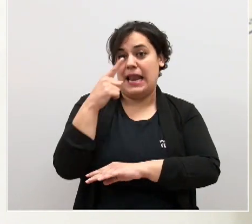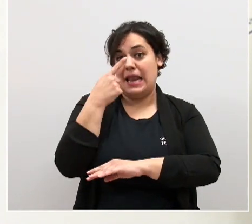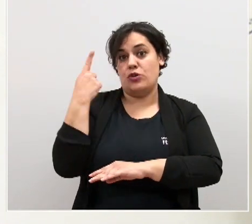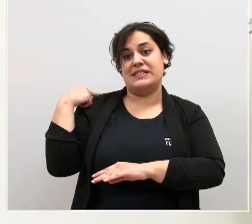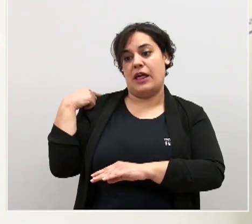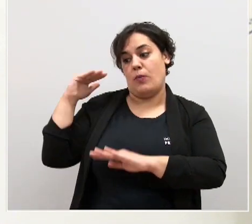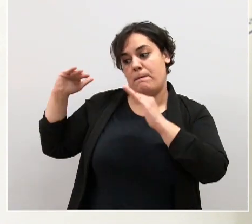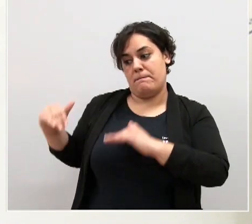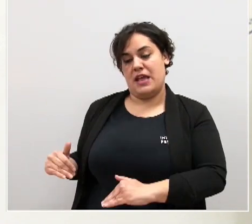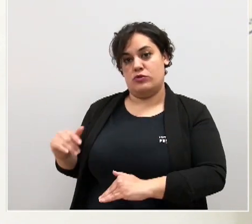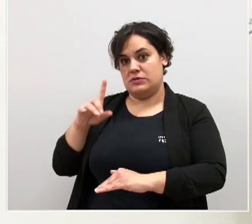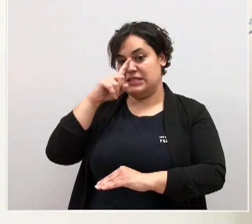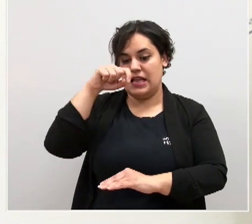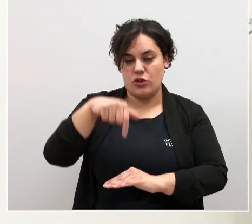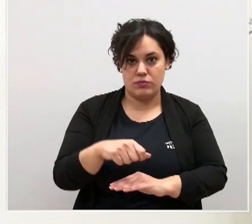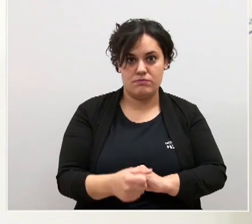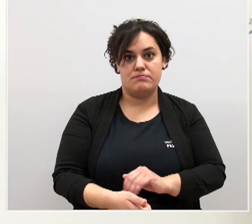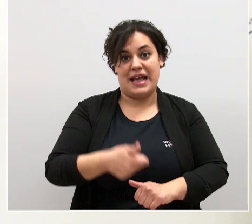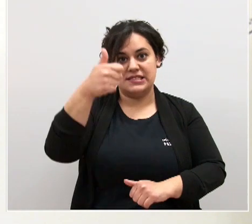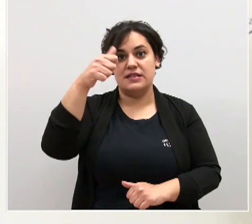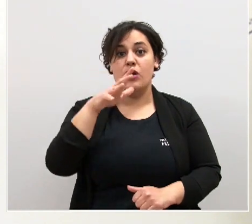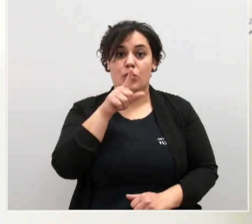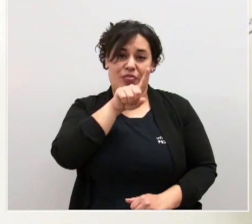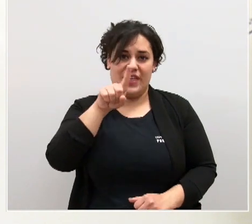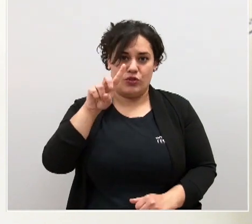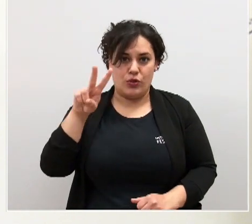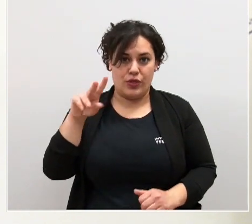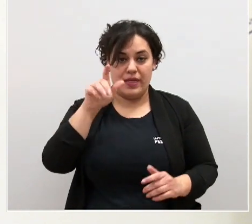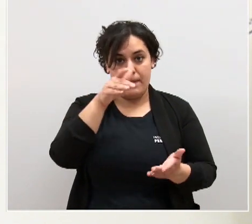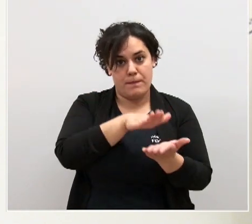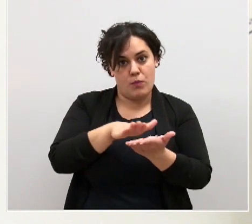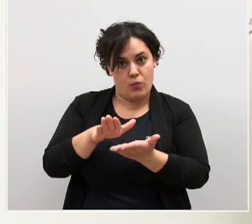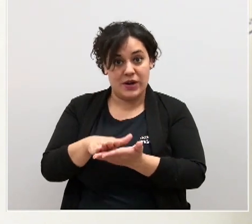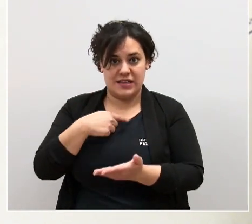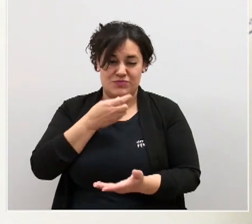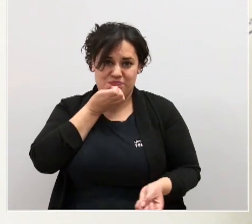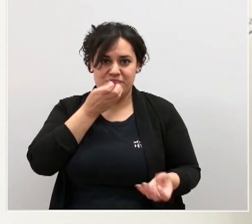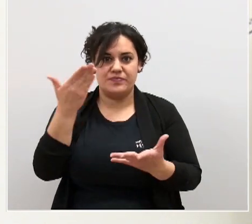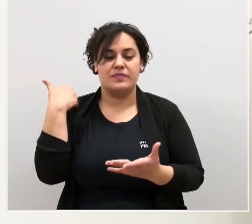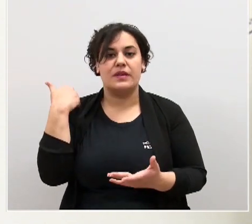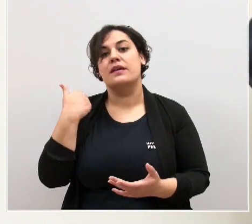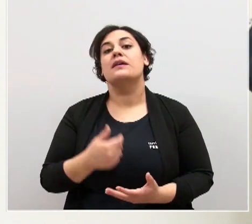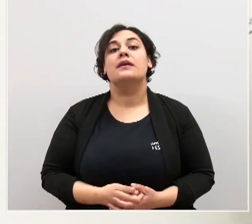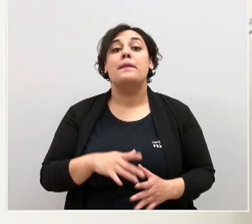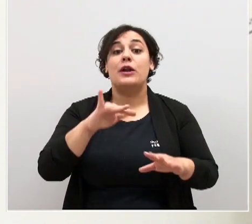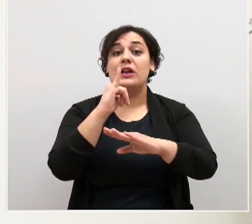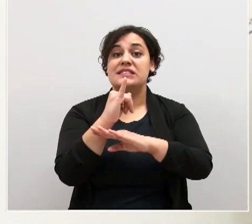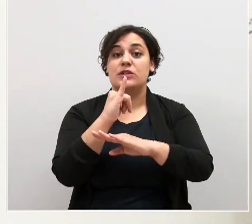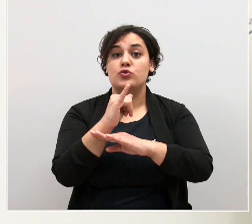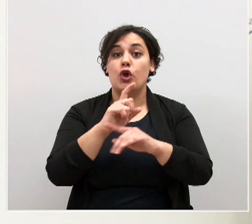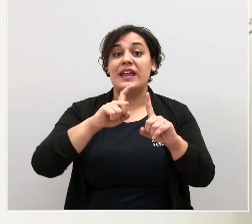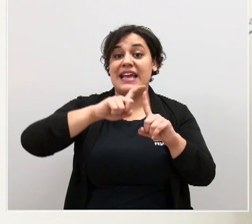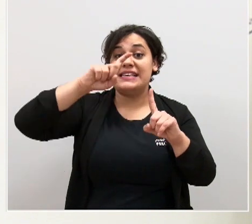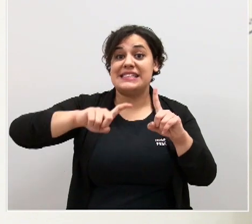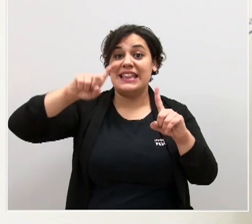las 112 muertes que hemos comentado. Pero, insisto, lo que dice nuestro Instituto de Estadística